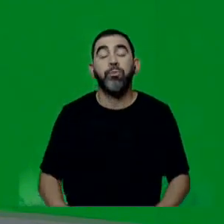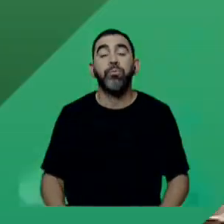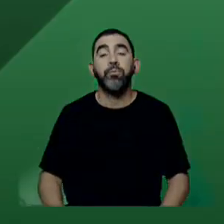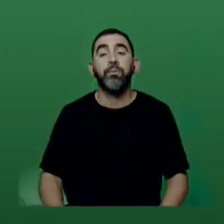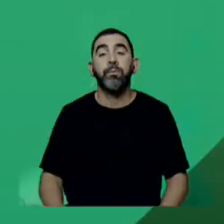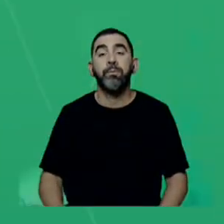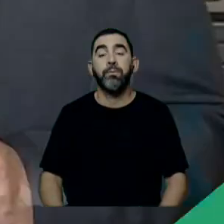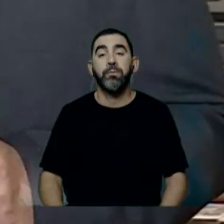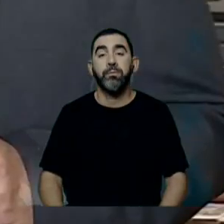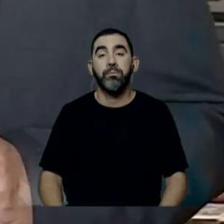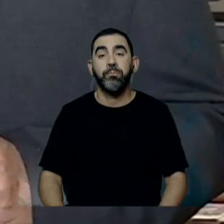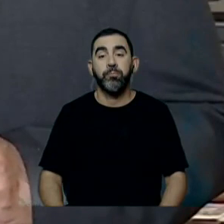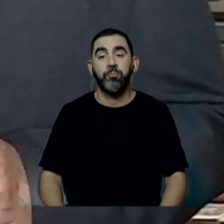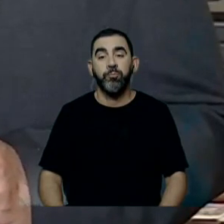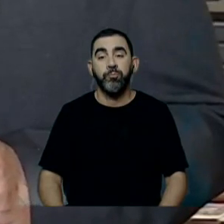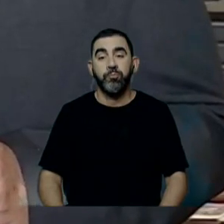Buen mediodía, adelante.